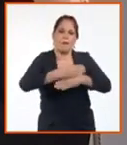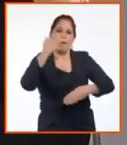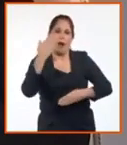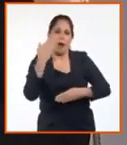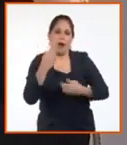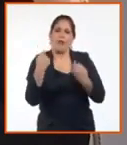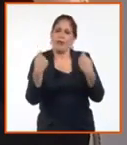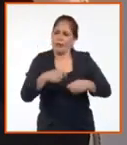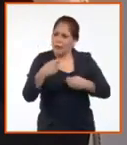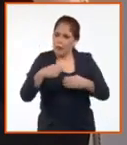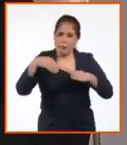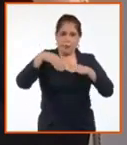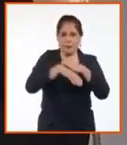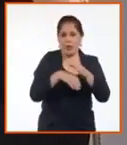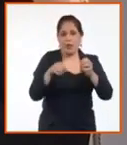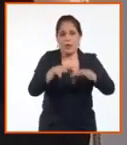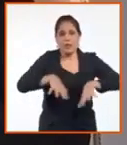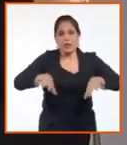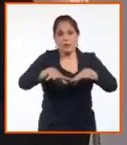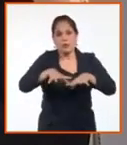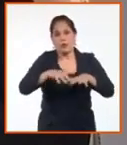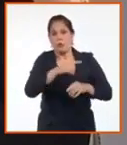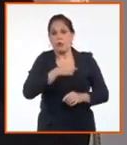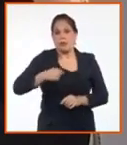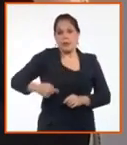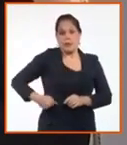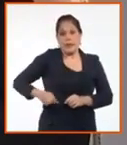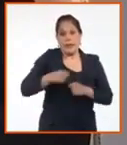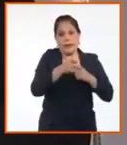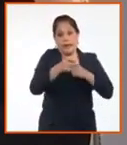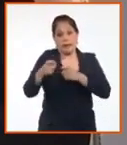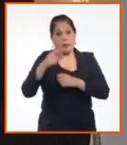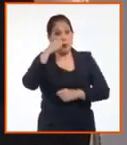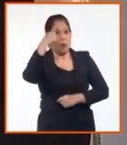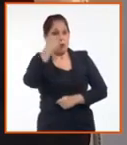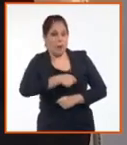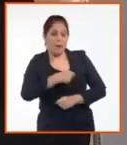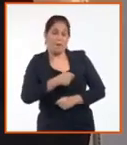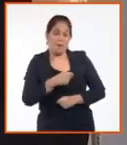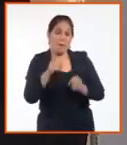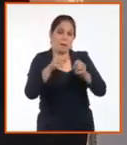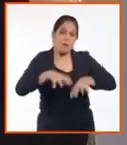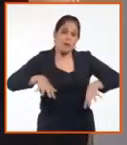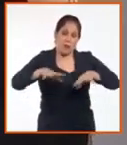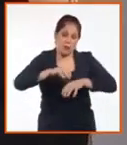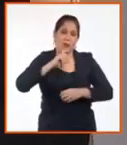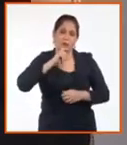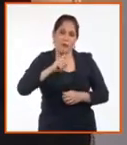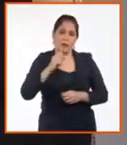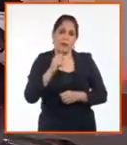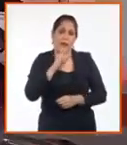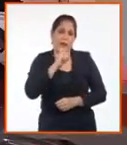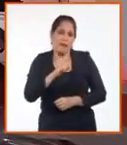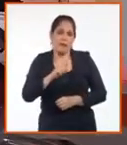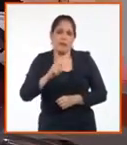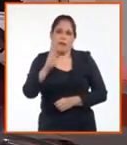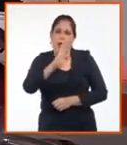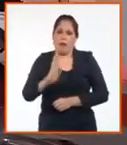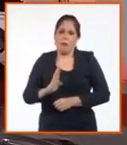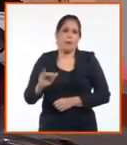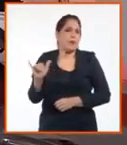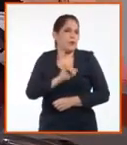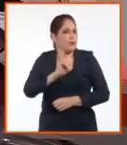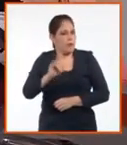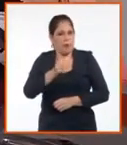agravado por los confinamientos en china y la guerra en ucrania el problema es preocupante y afecta al país entero dice